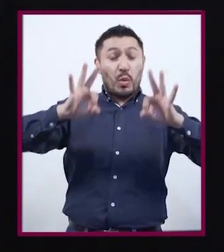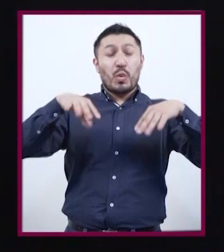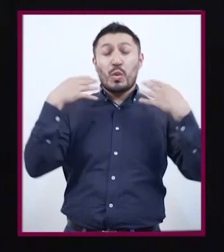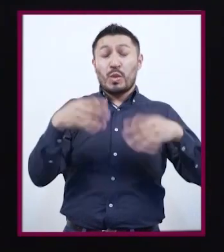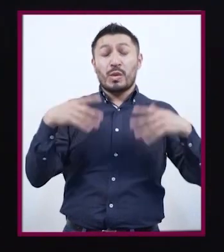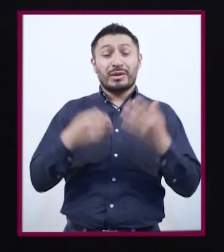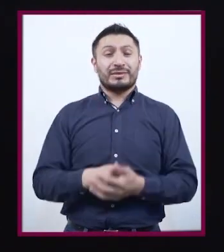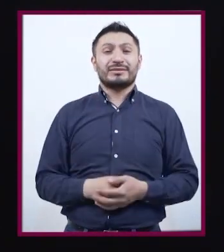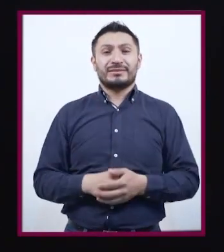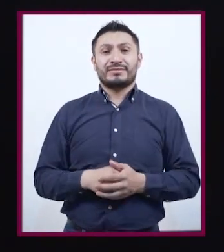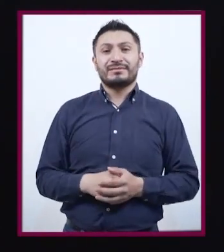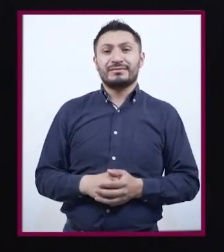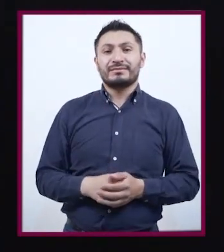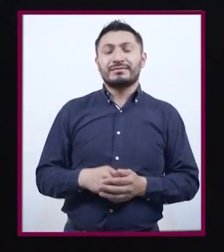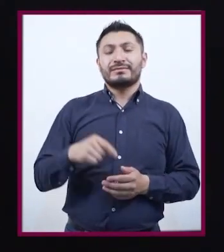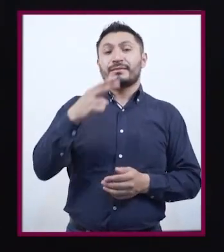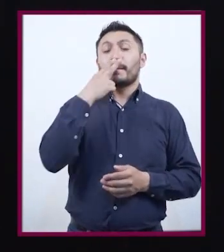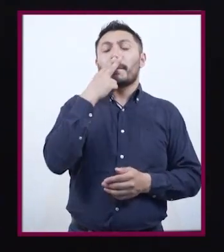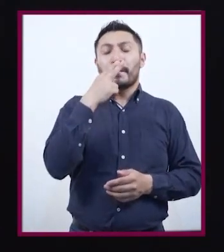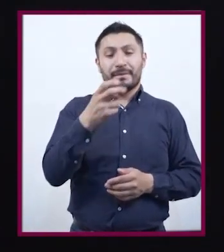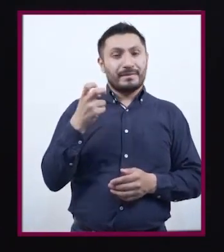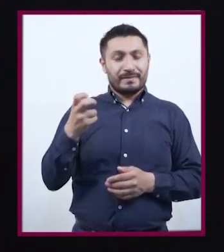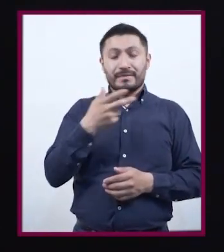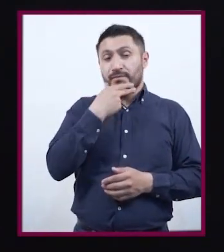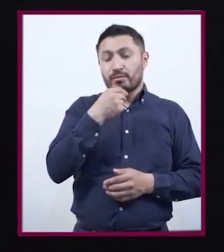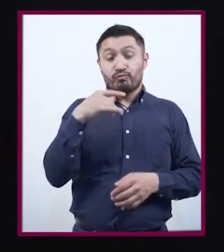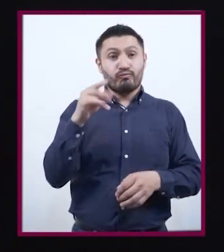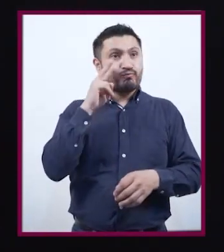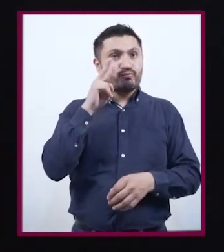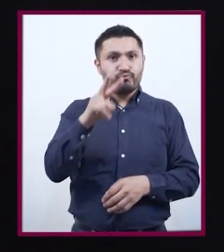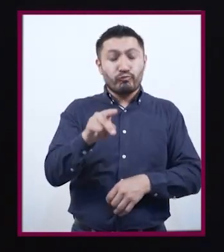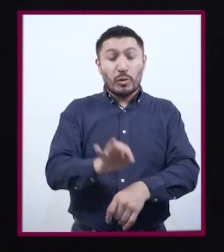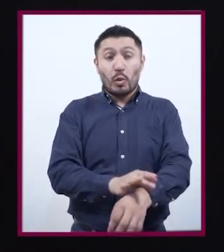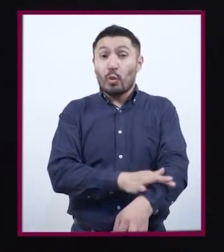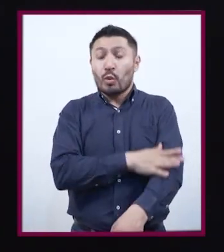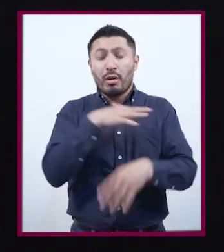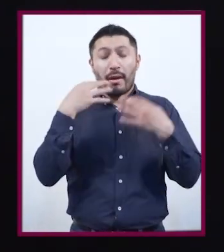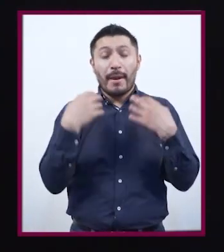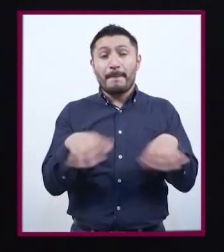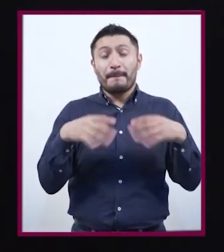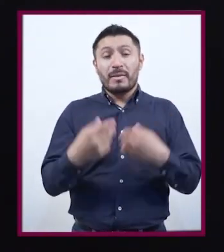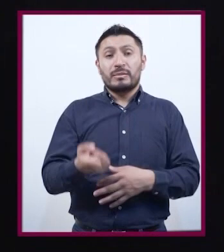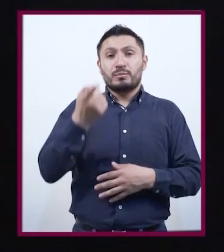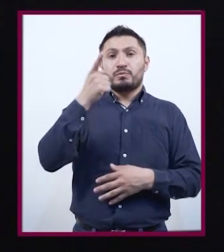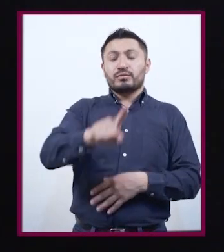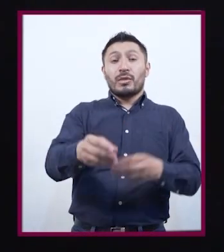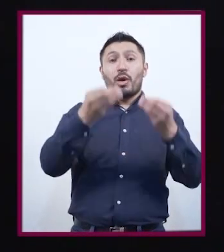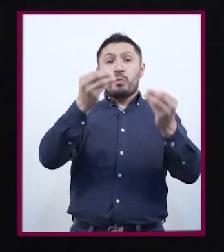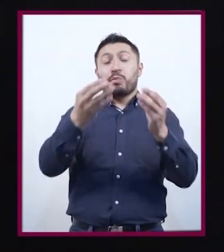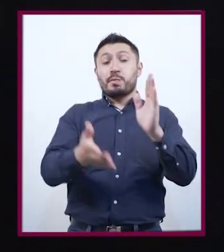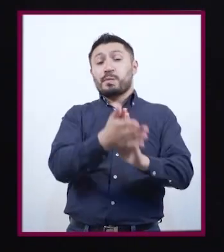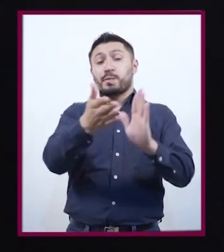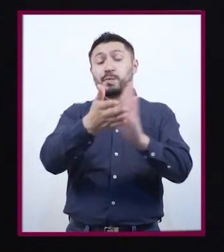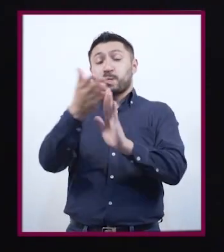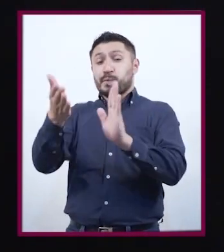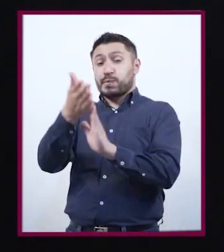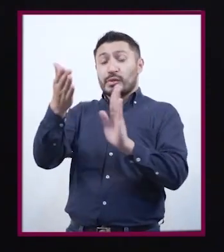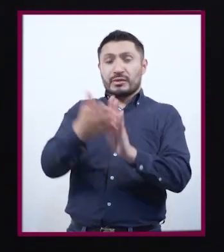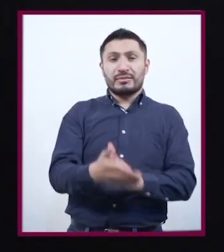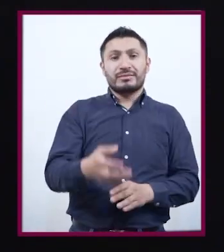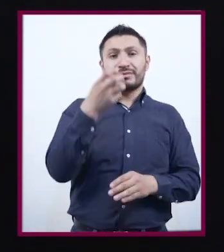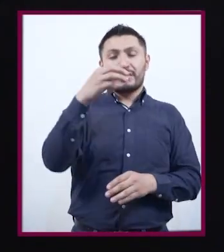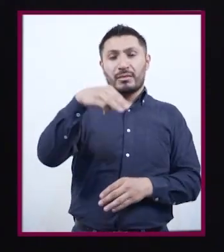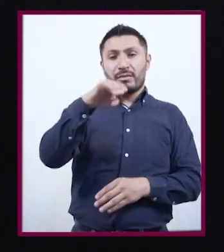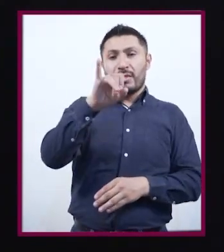kilómetros. Todo un récord. ¿Cómo ves? Adolf Hitler, emocionado por la nueva arma, ordenó su producción en